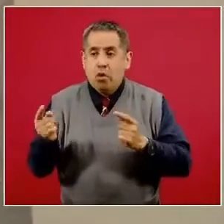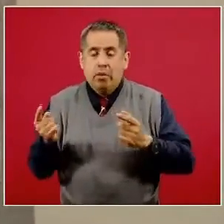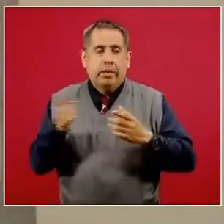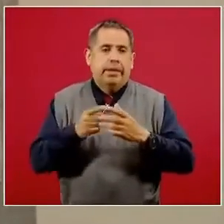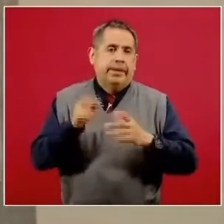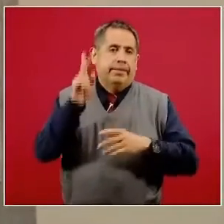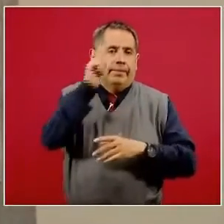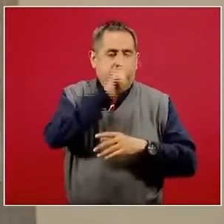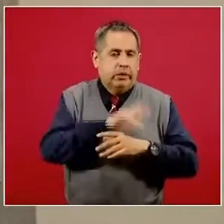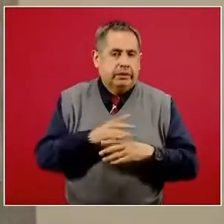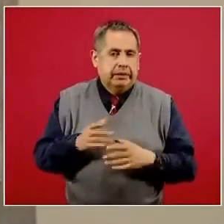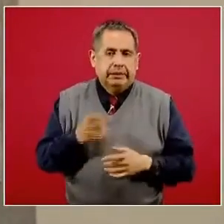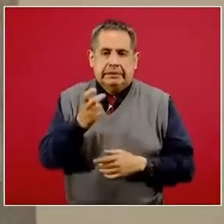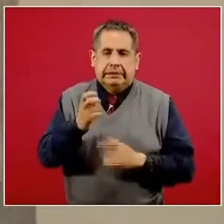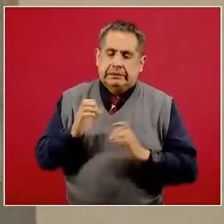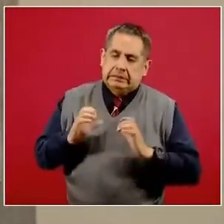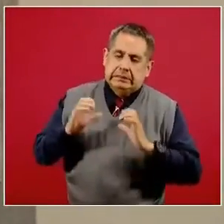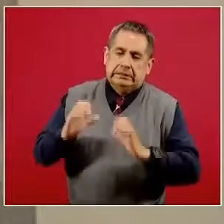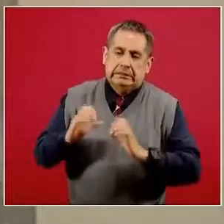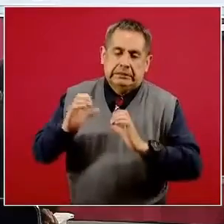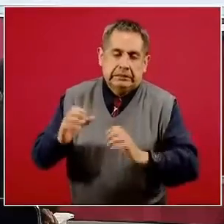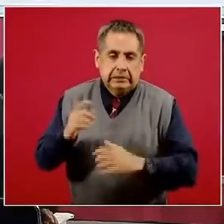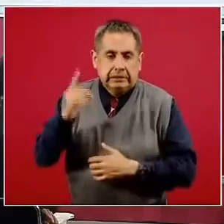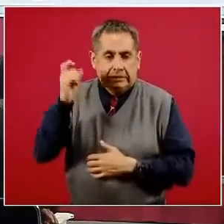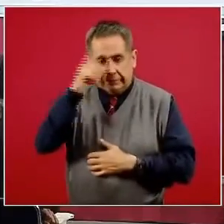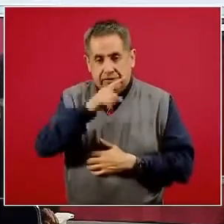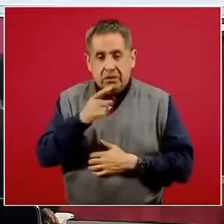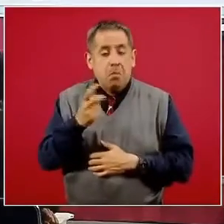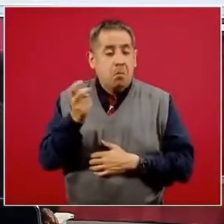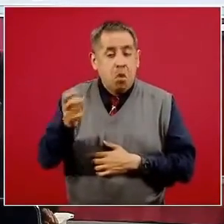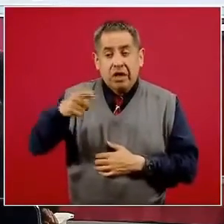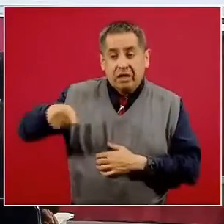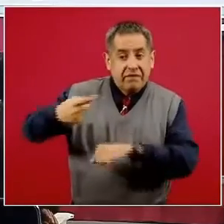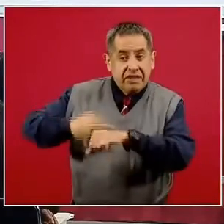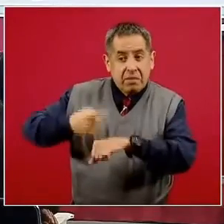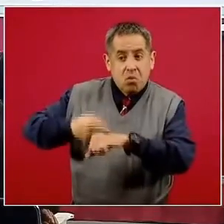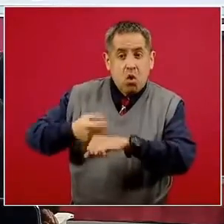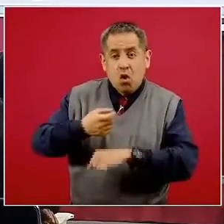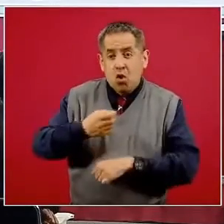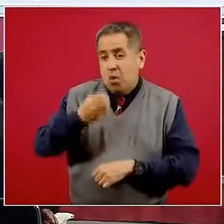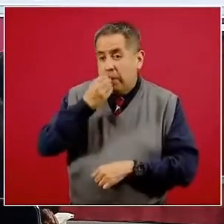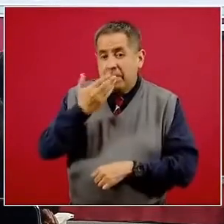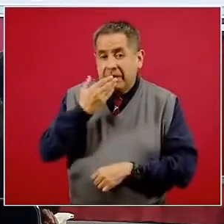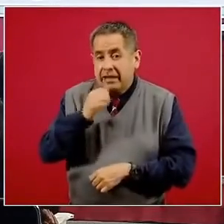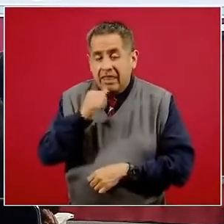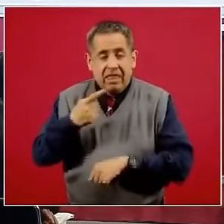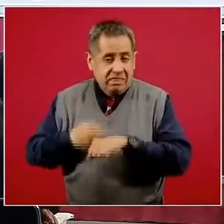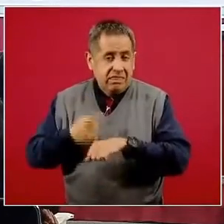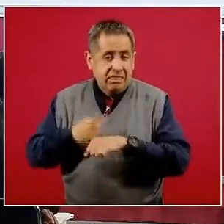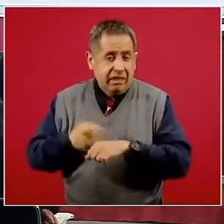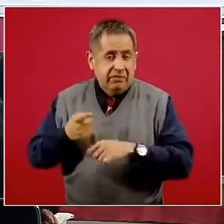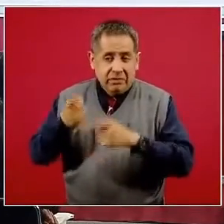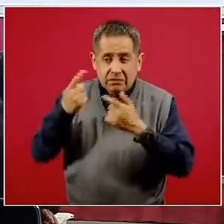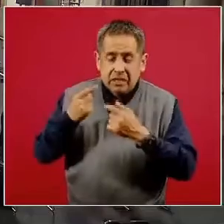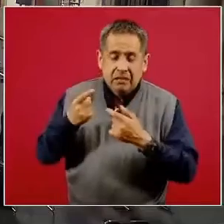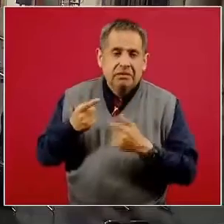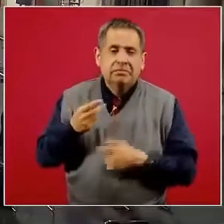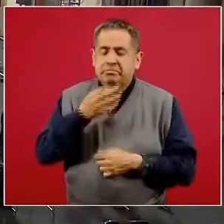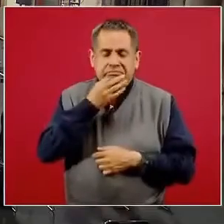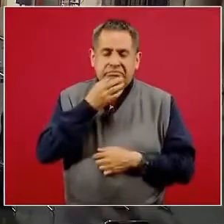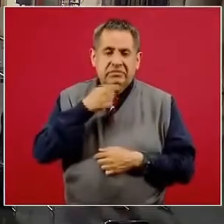corto plazo, que está causando estas altas probabilidades de fallecer en